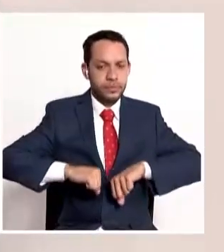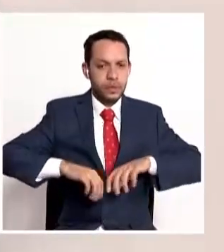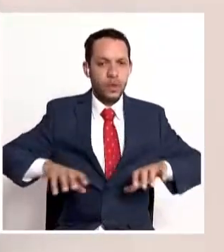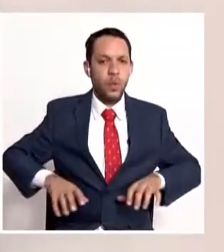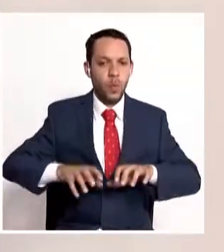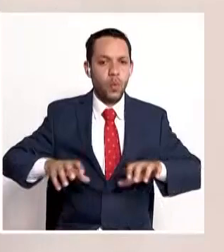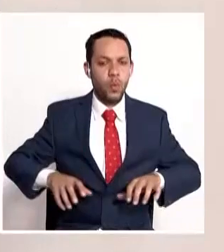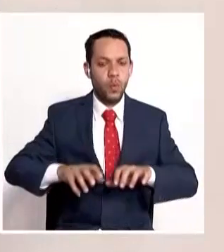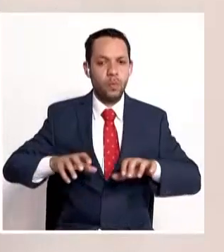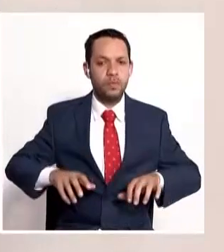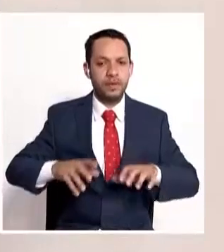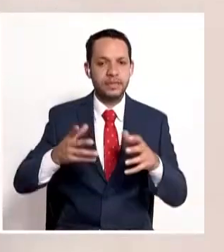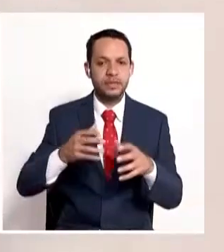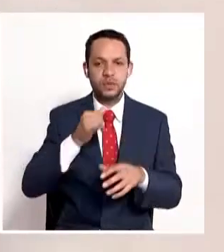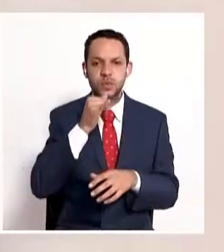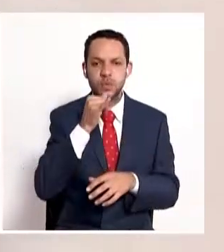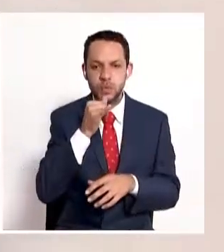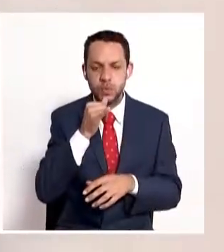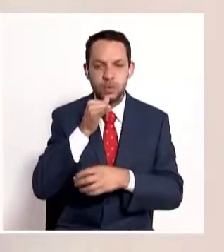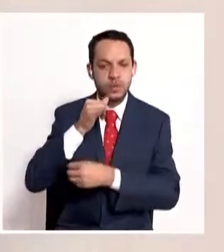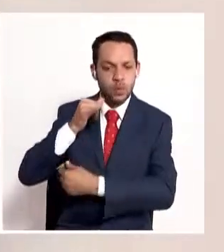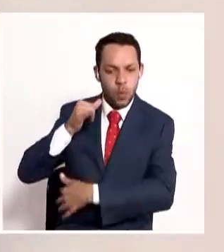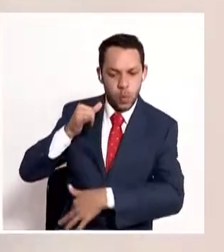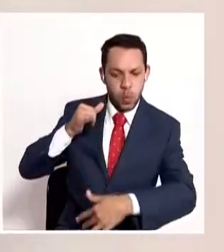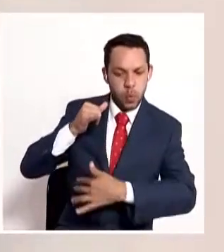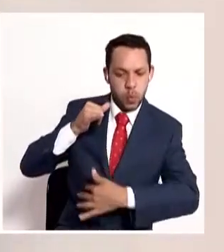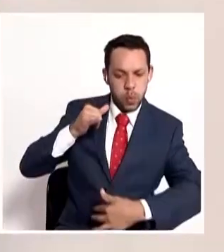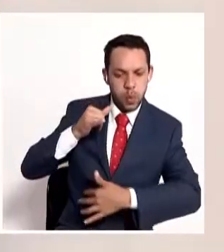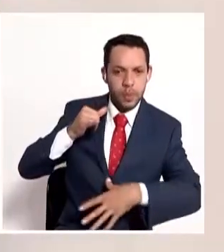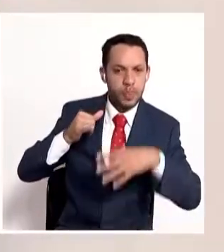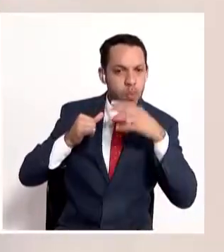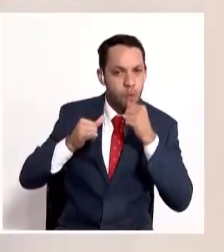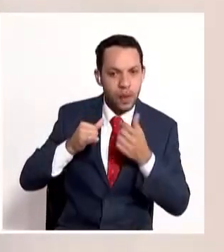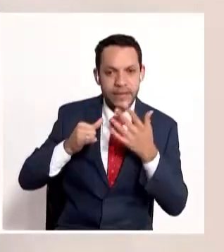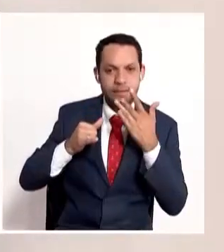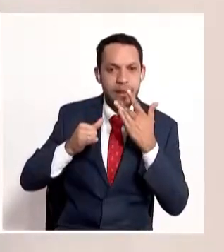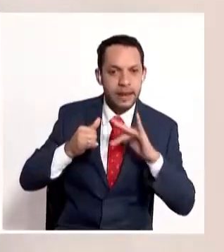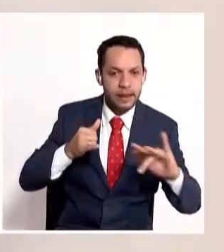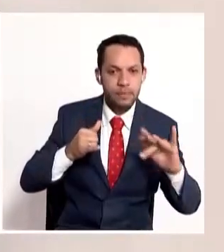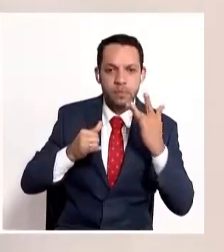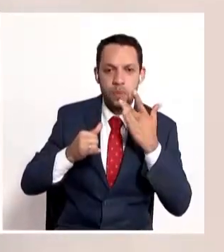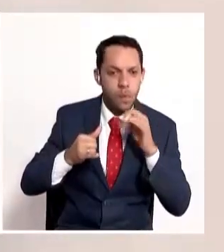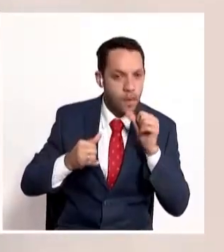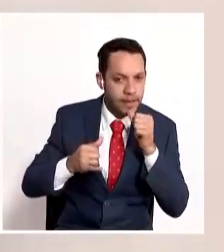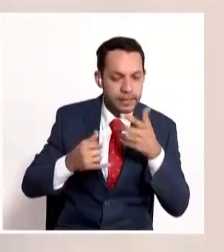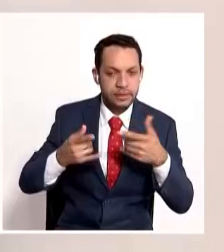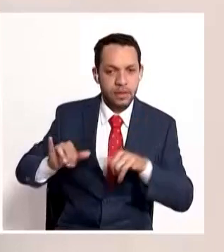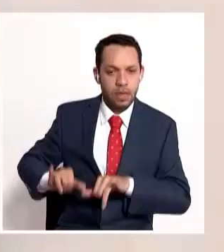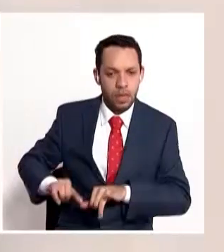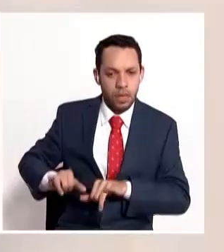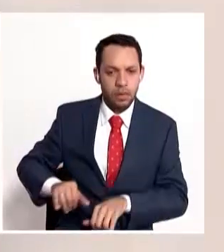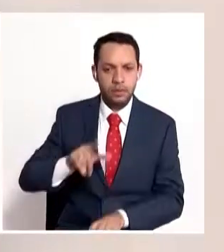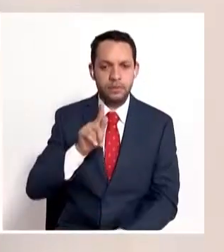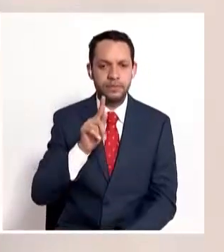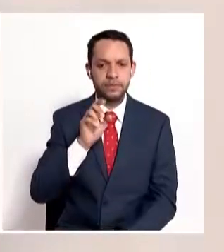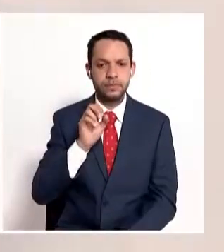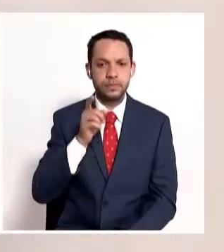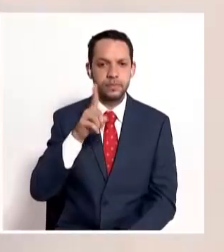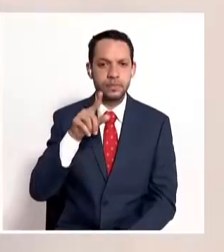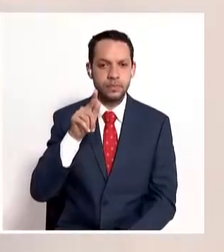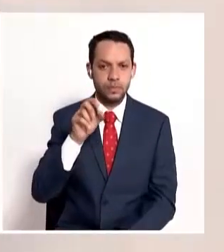filtro no es cierto entonces al no hacer bien el filtro no hacer bien la limpieza pues el fósforo sigue quedando en el cuerpo y sigue estando